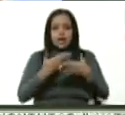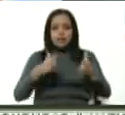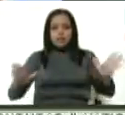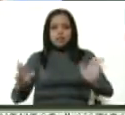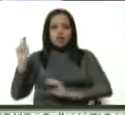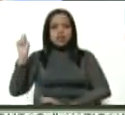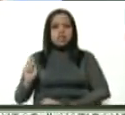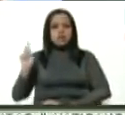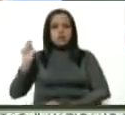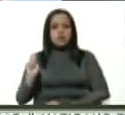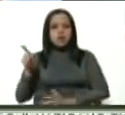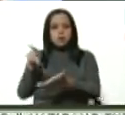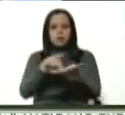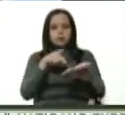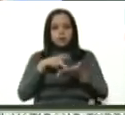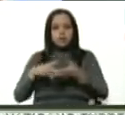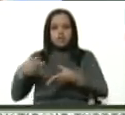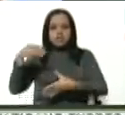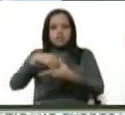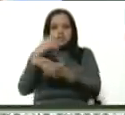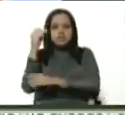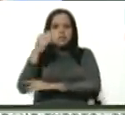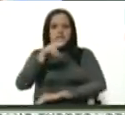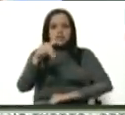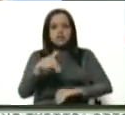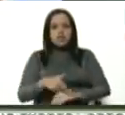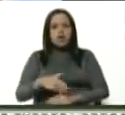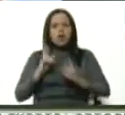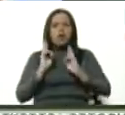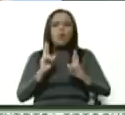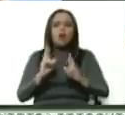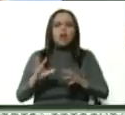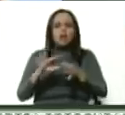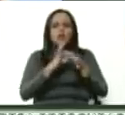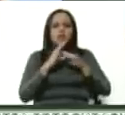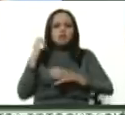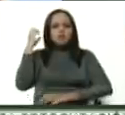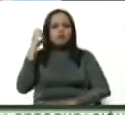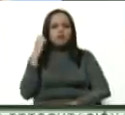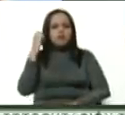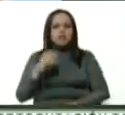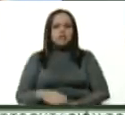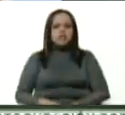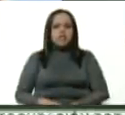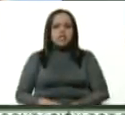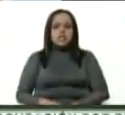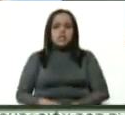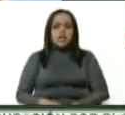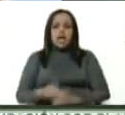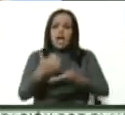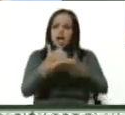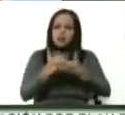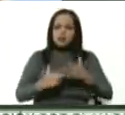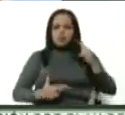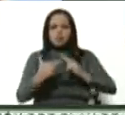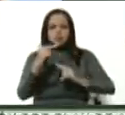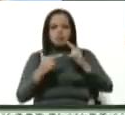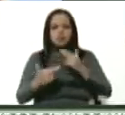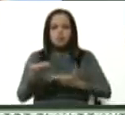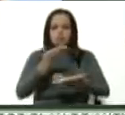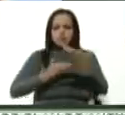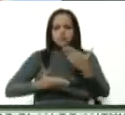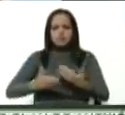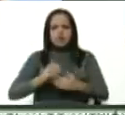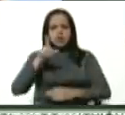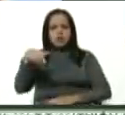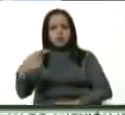de representación a escoger. Y ojalá que la Unión Europea cumpla con un rol constructivo y de cooperación a lo largo de los